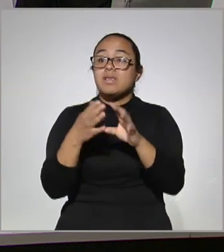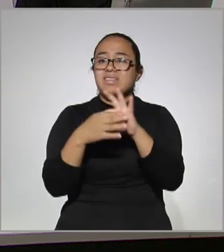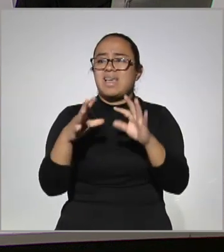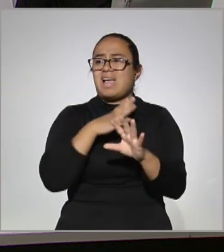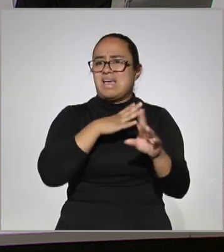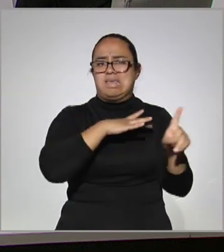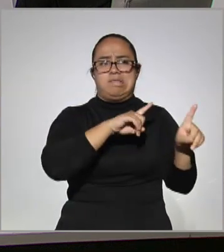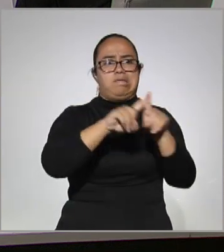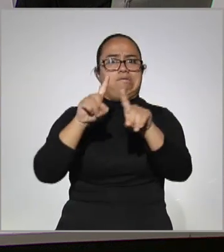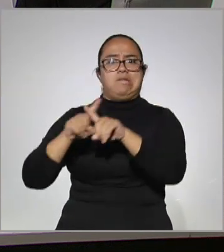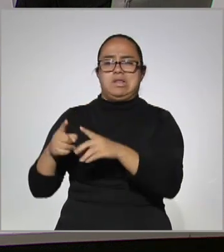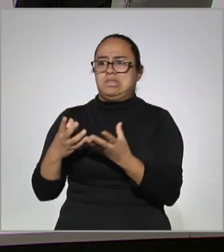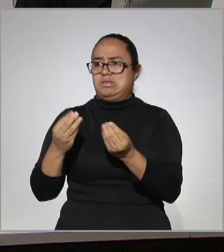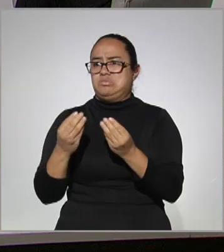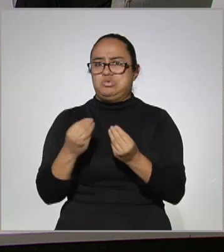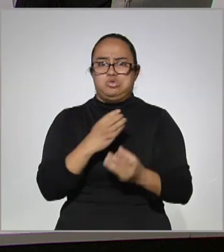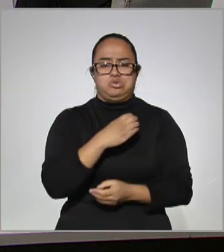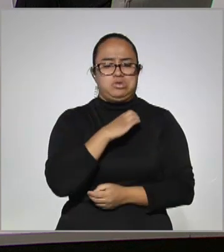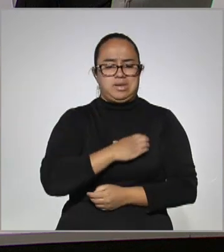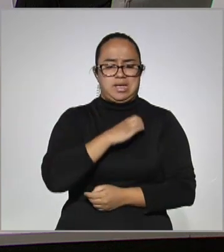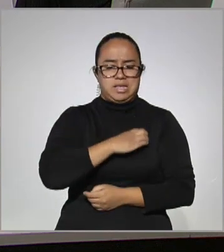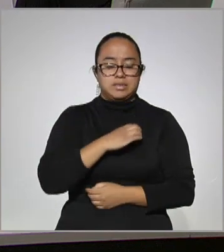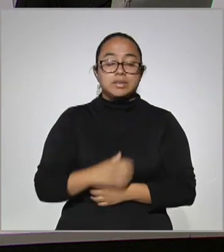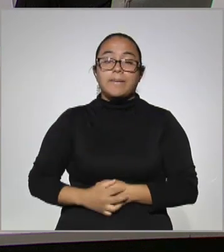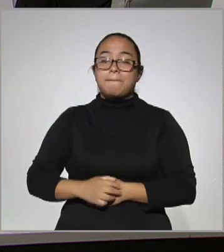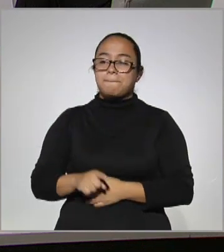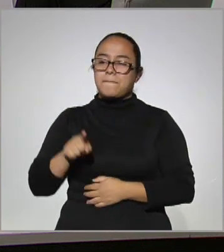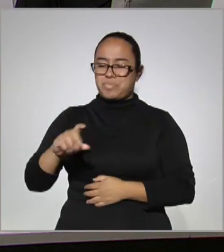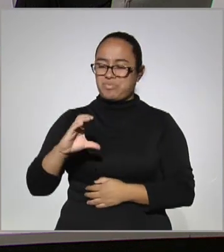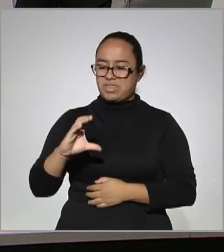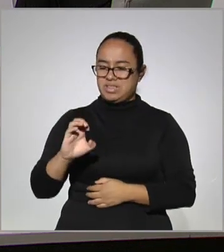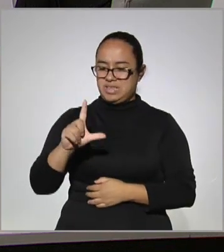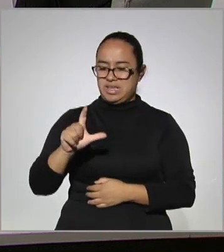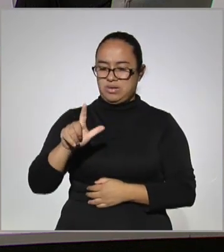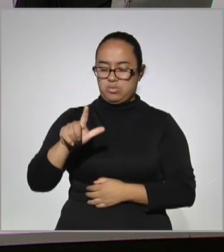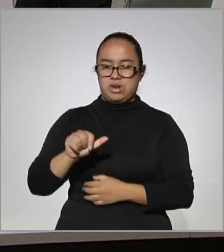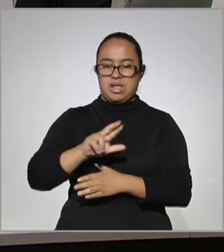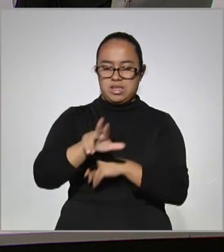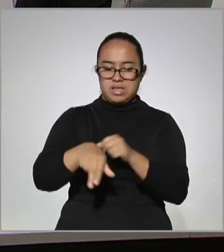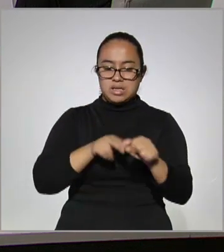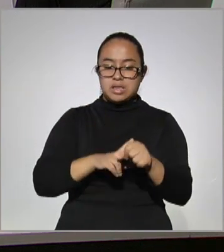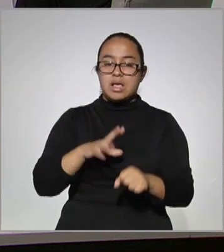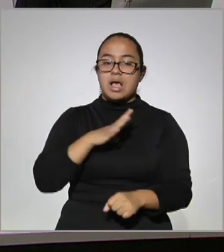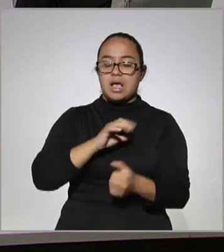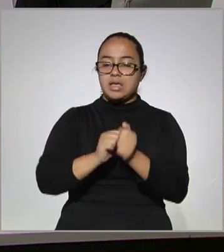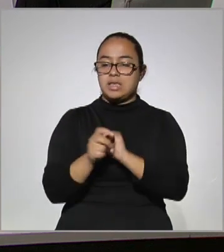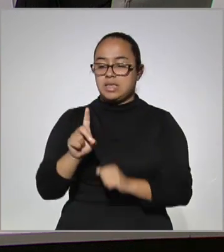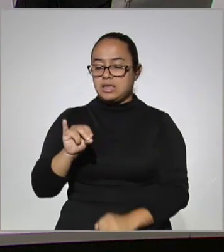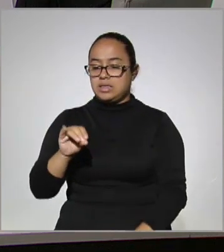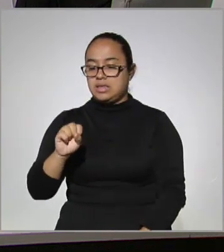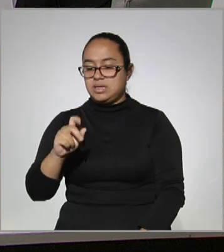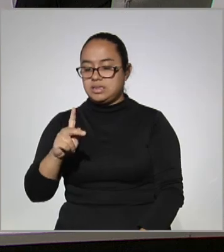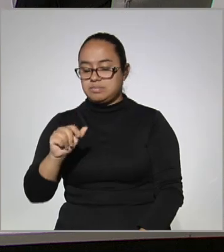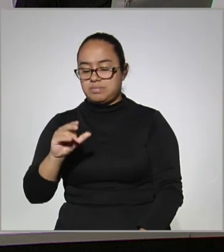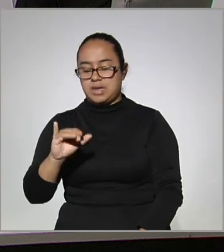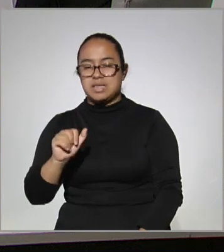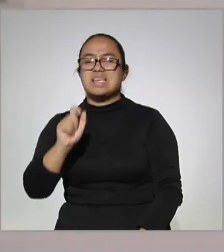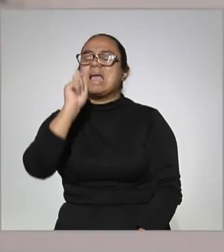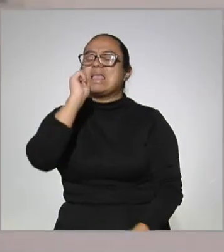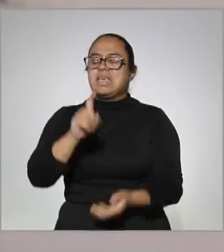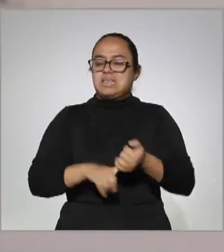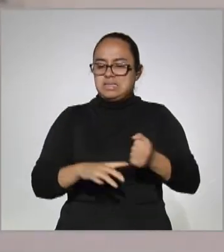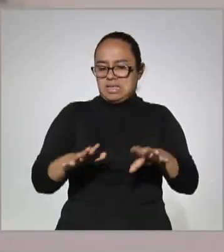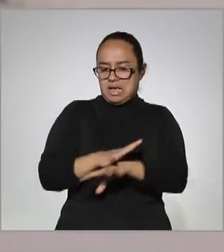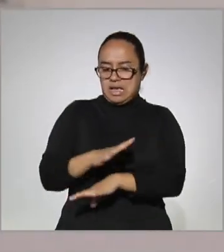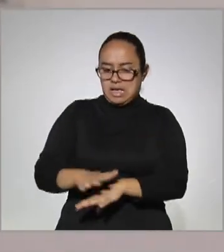que existen. Doctores, una célula normal pasa a una cosa que se llama displasia, que quiere decir que cambia sus